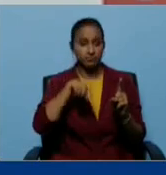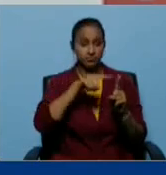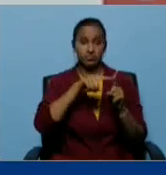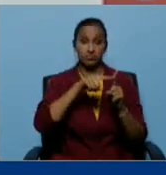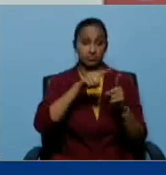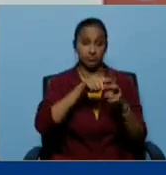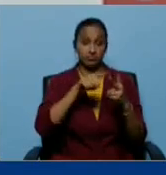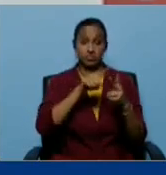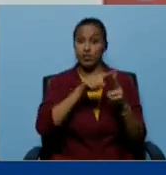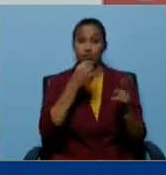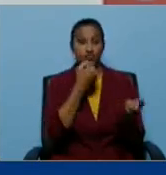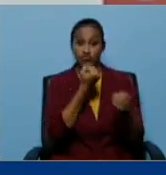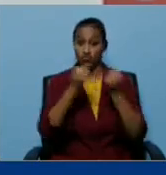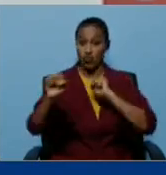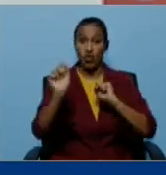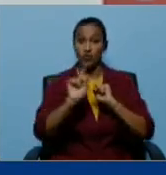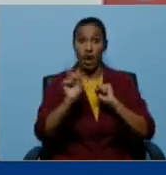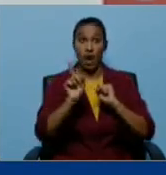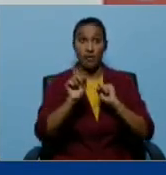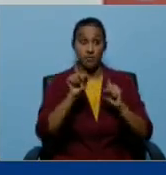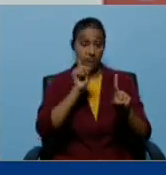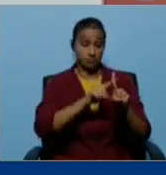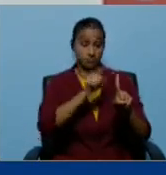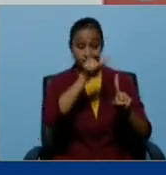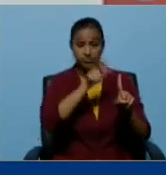José Luis Rodríguez mandó a matarme, ¿ustedes lo vieron?